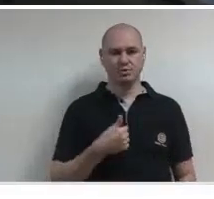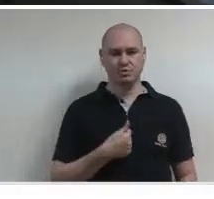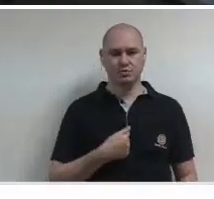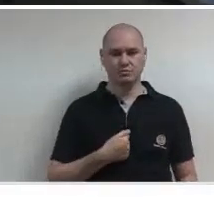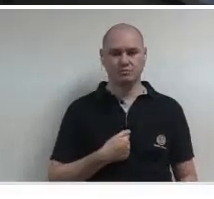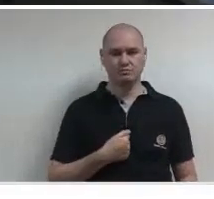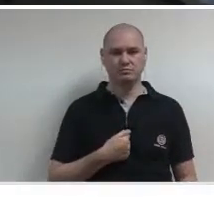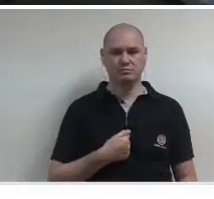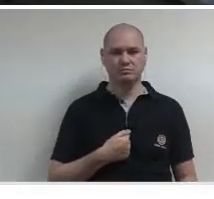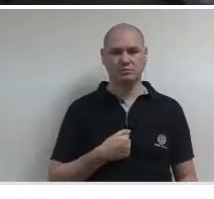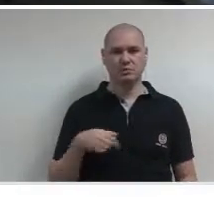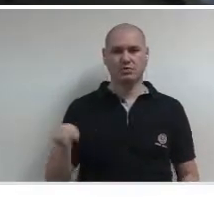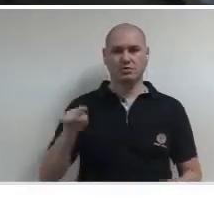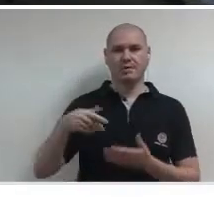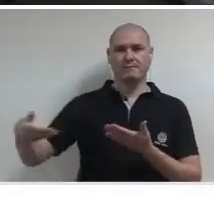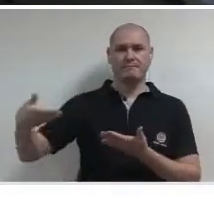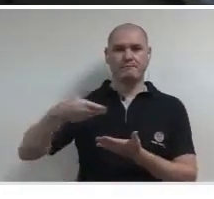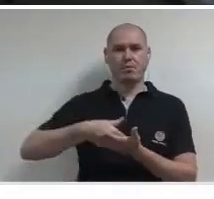tupe. Ja,